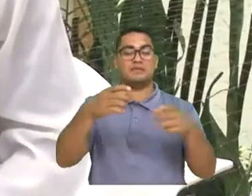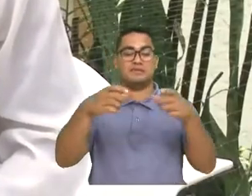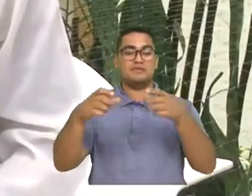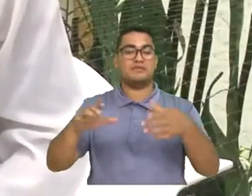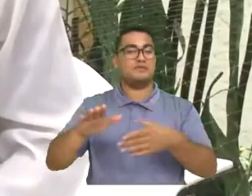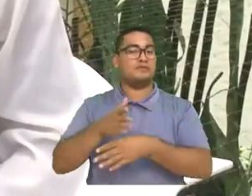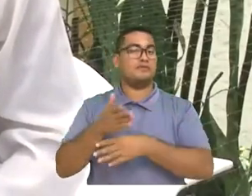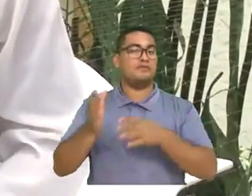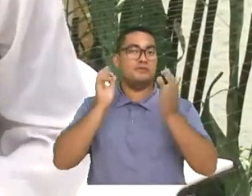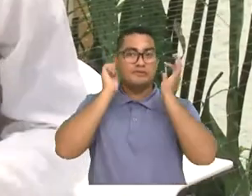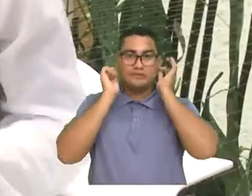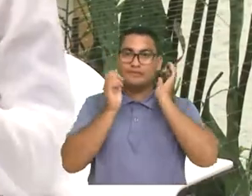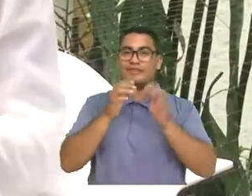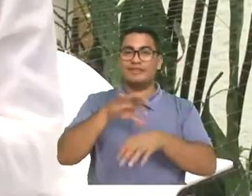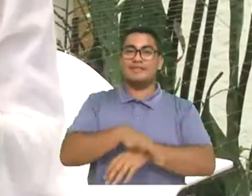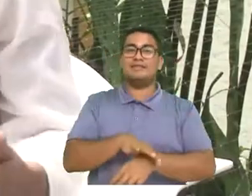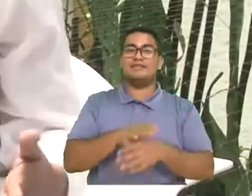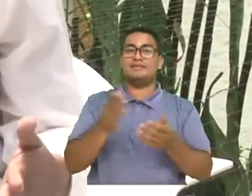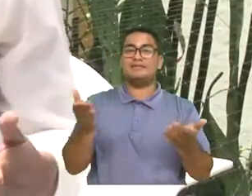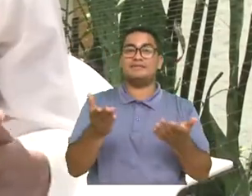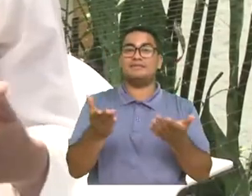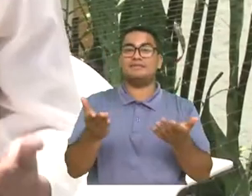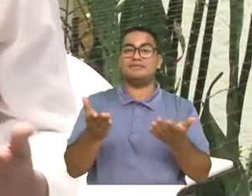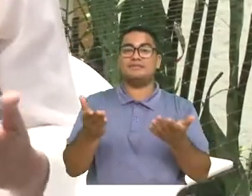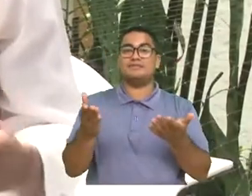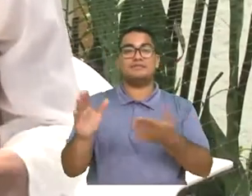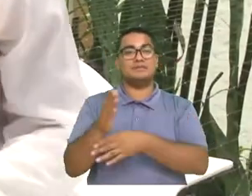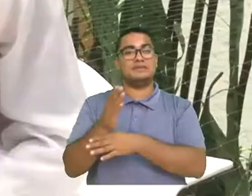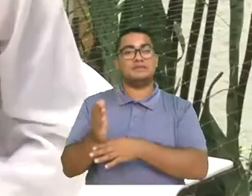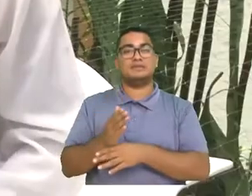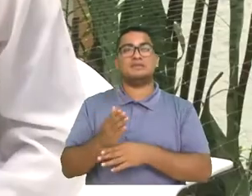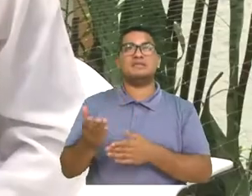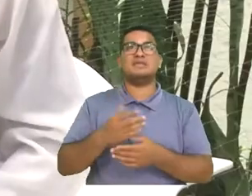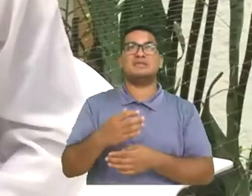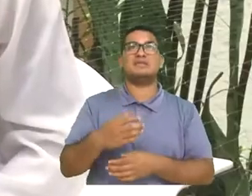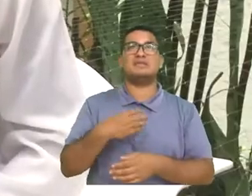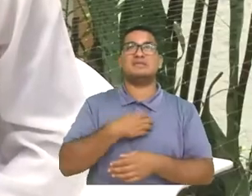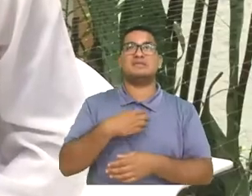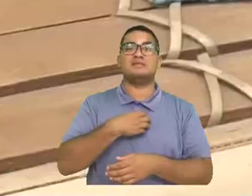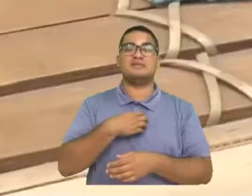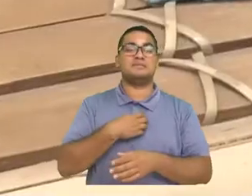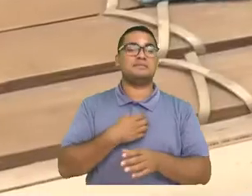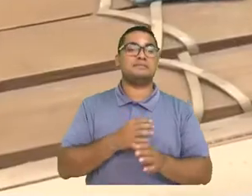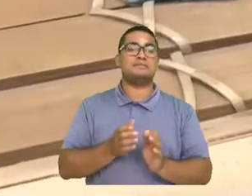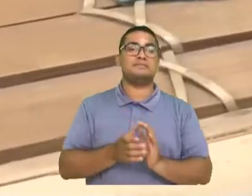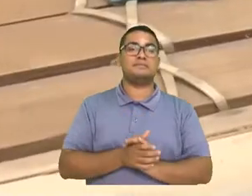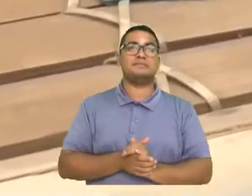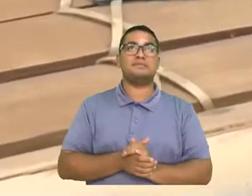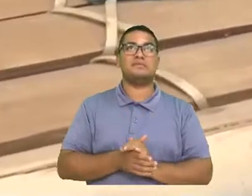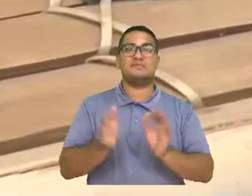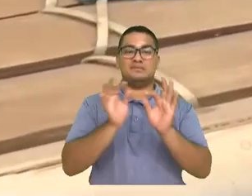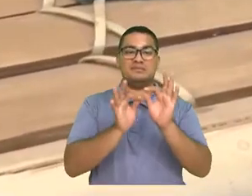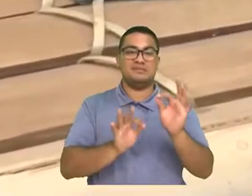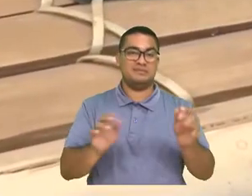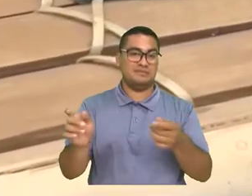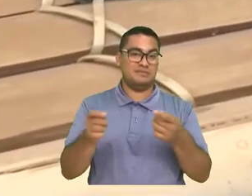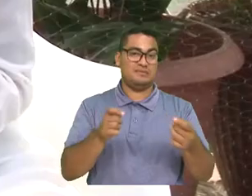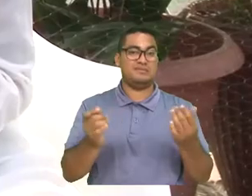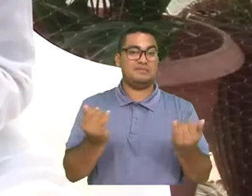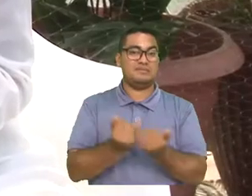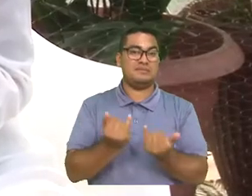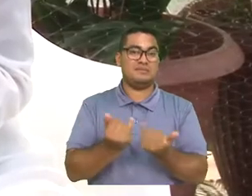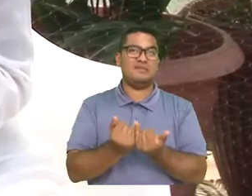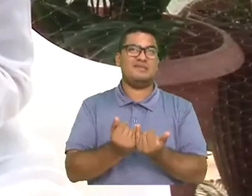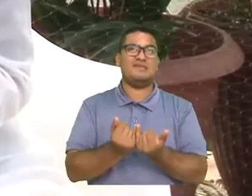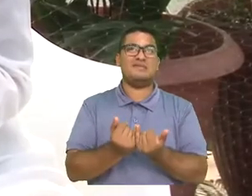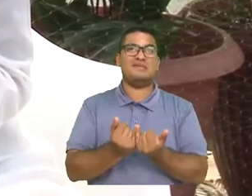del diseño y de la cantidad de accesorios que lleve el producto. En esta feria también ofertarán sus